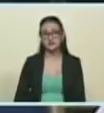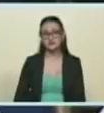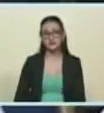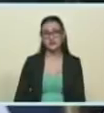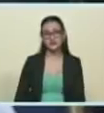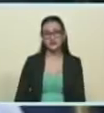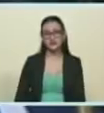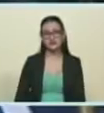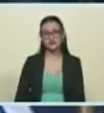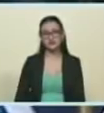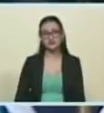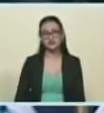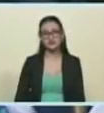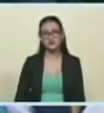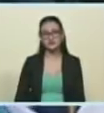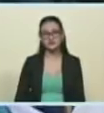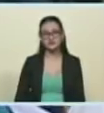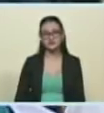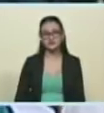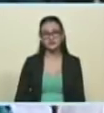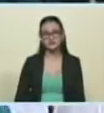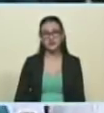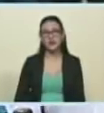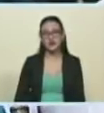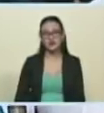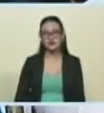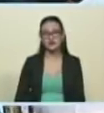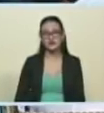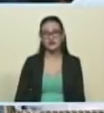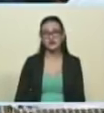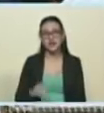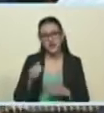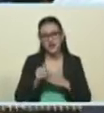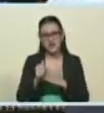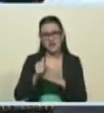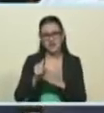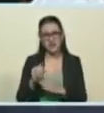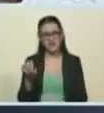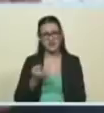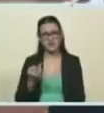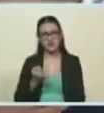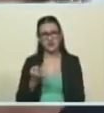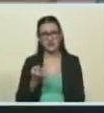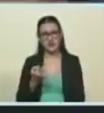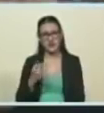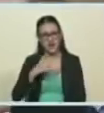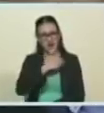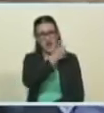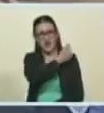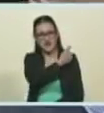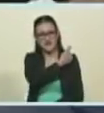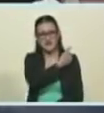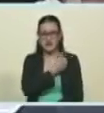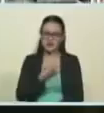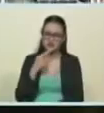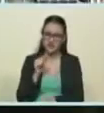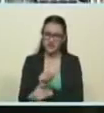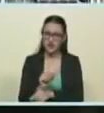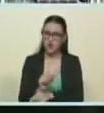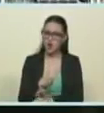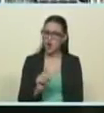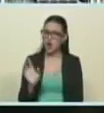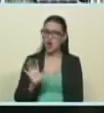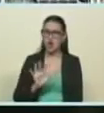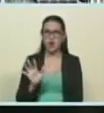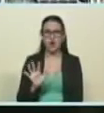con argumentos sólidos. Y el comandante Chávez, que era un líder de verdad, que era un jefe de verdad, se plantó y dijo, no,